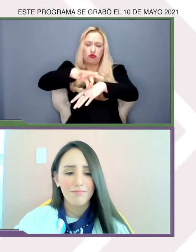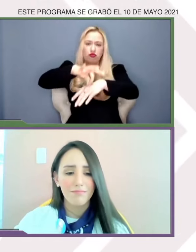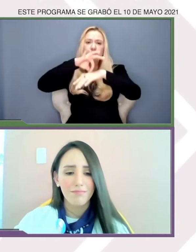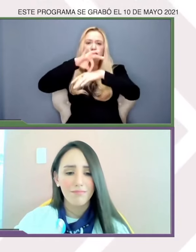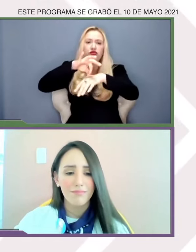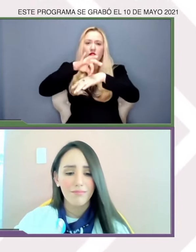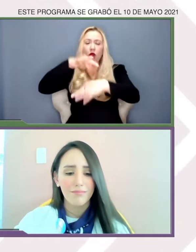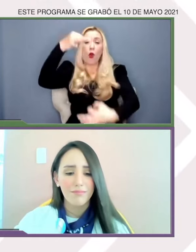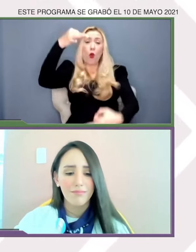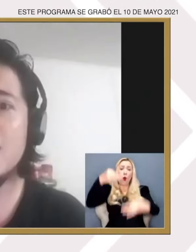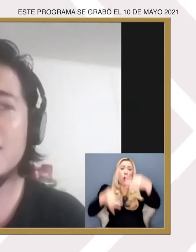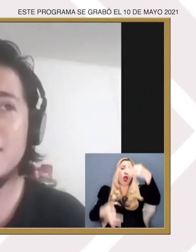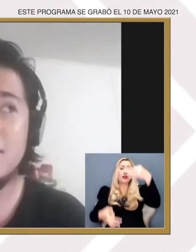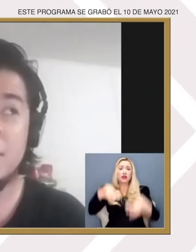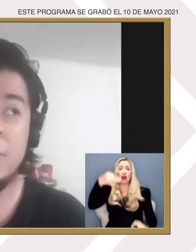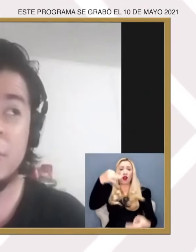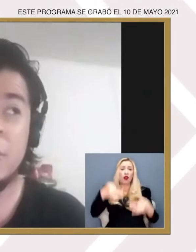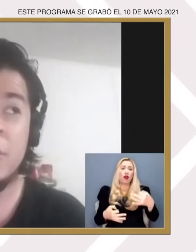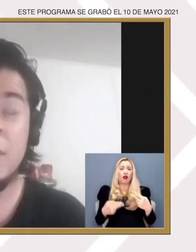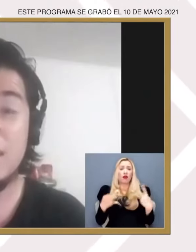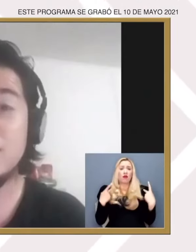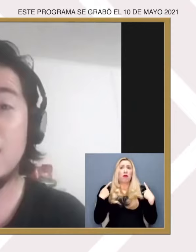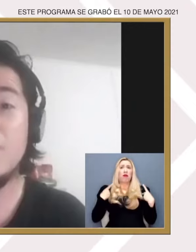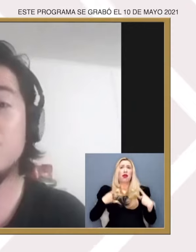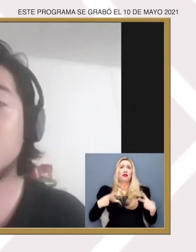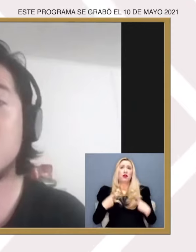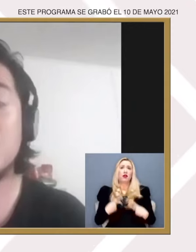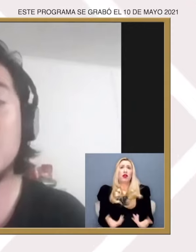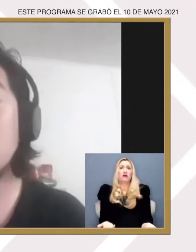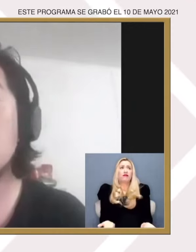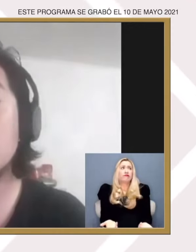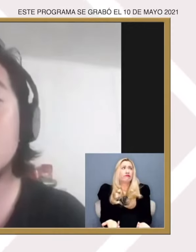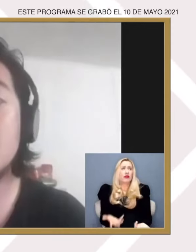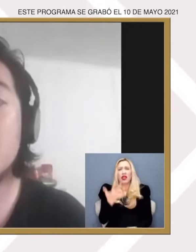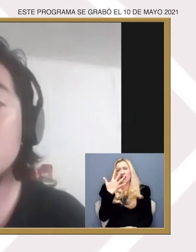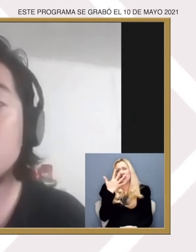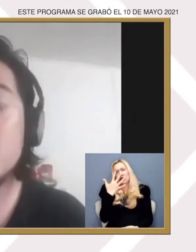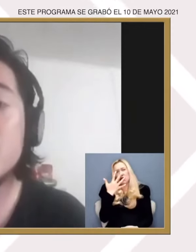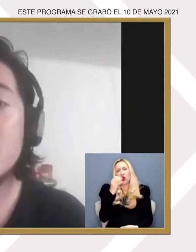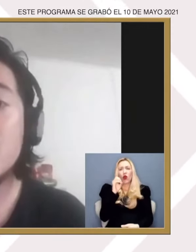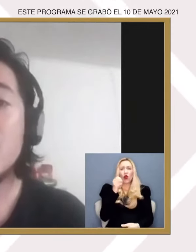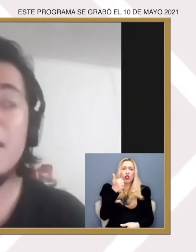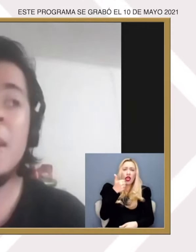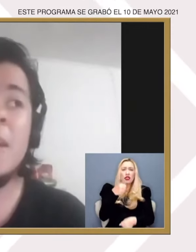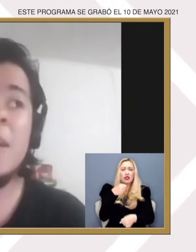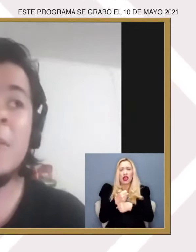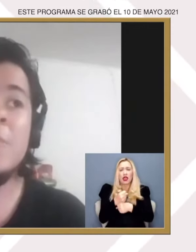tener a una personita incluso de hasta 5 o 6 años